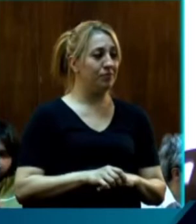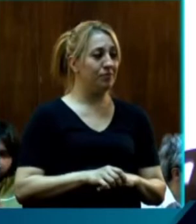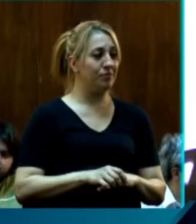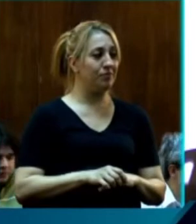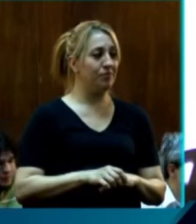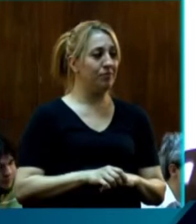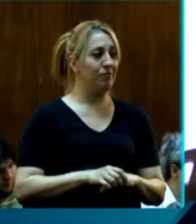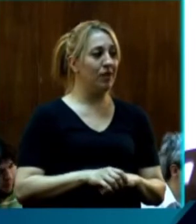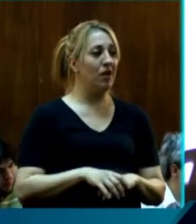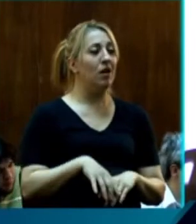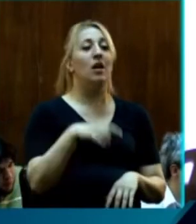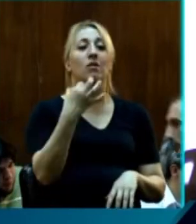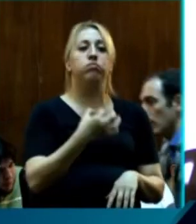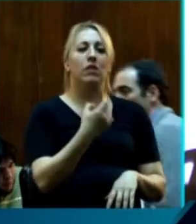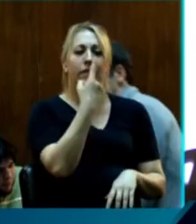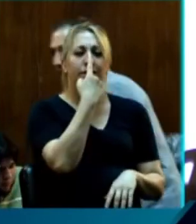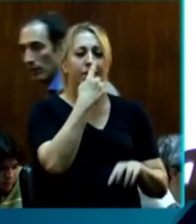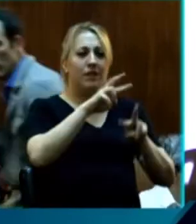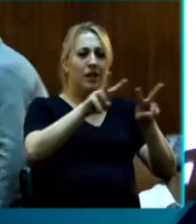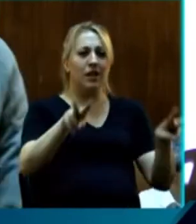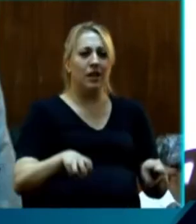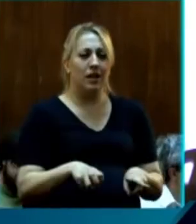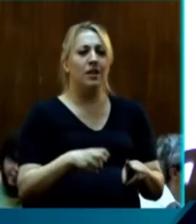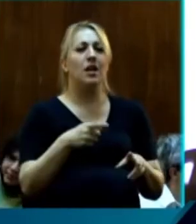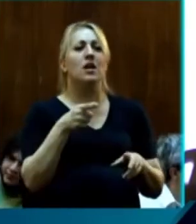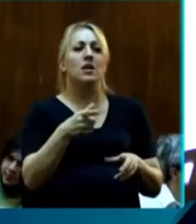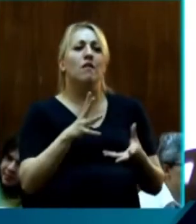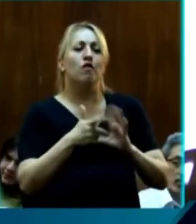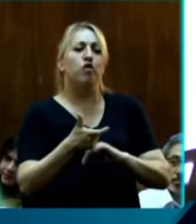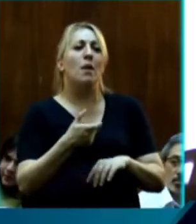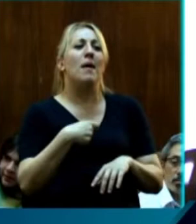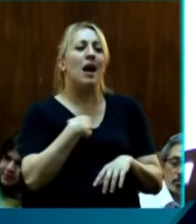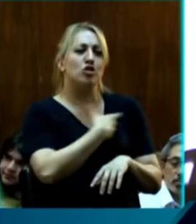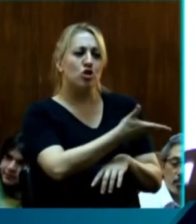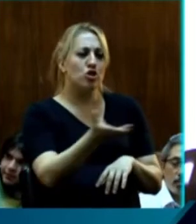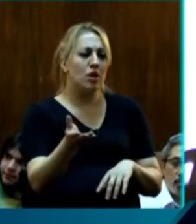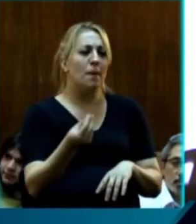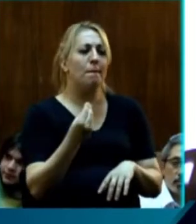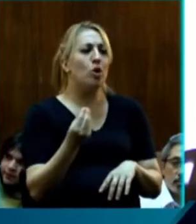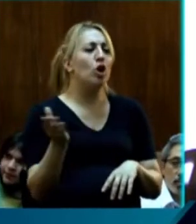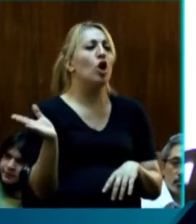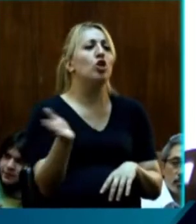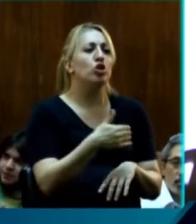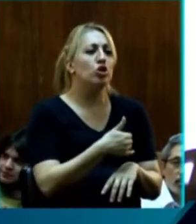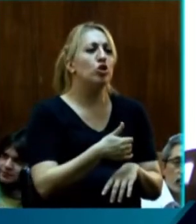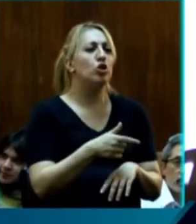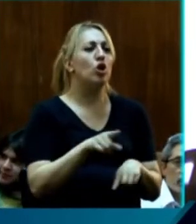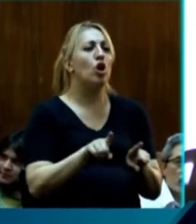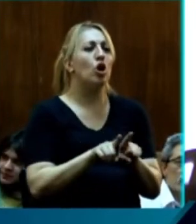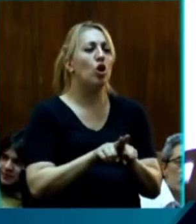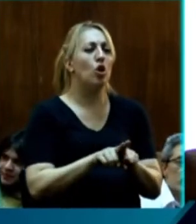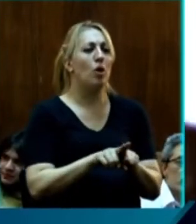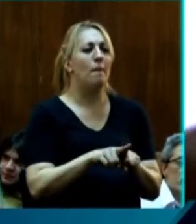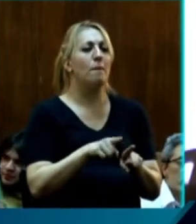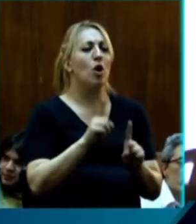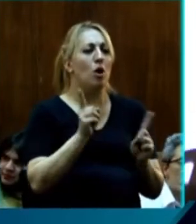El propósito es meramente recaudatorio y desde el punto de vista social es regresivo, porque todo el mundo paga la misma multa a pesar de que los